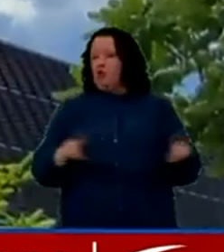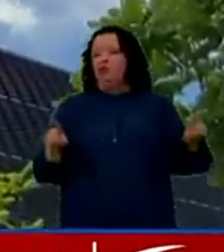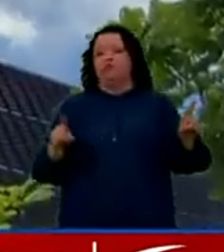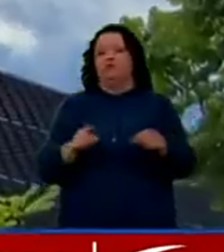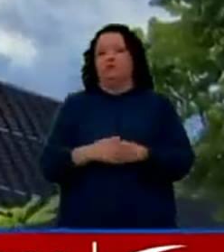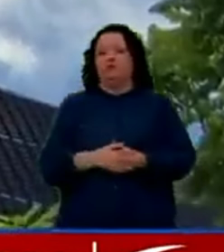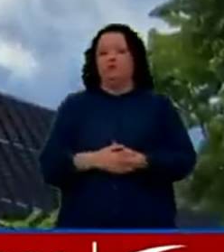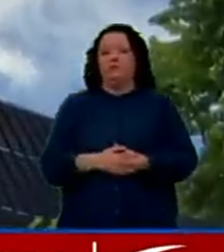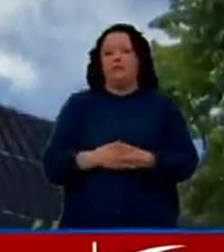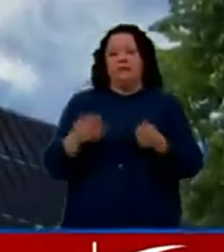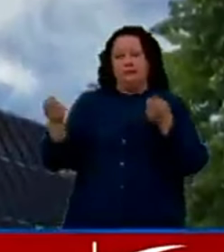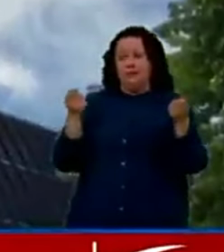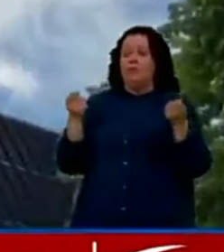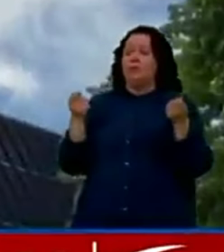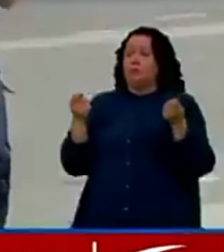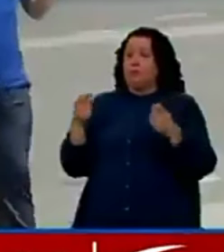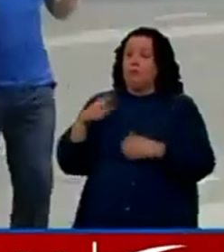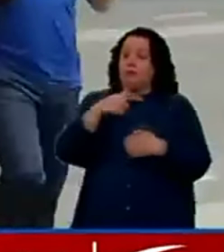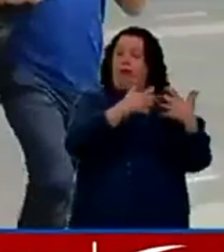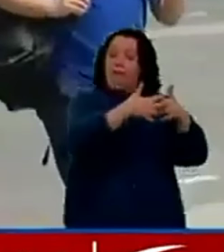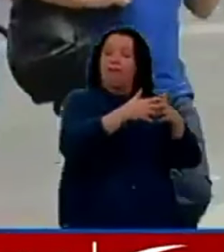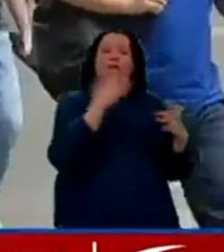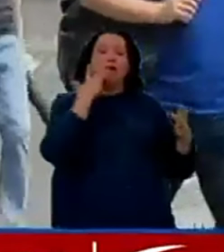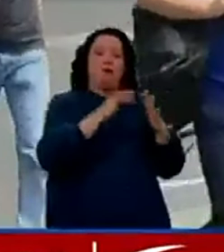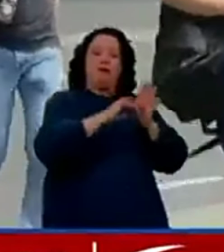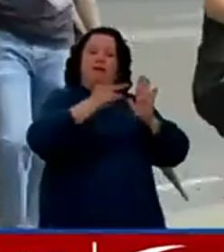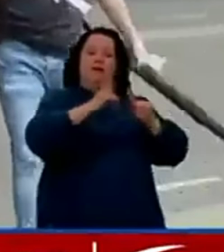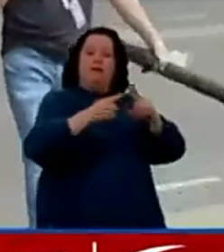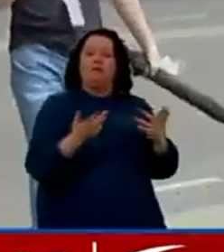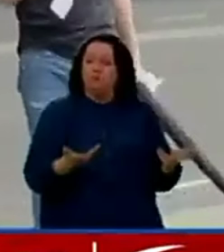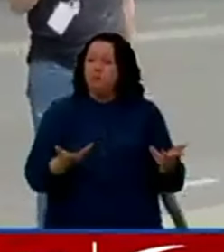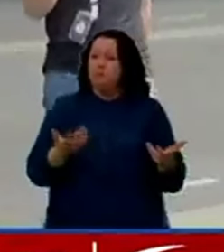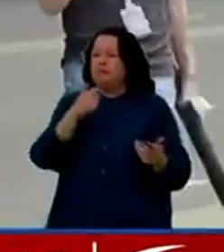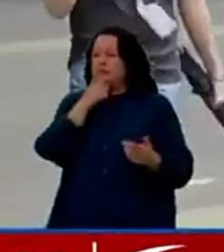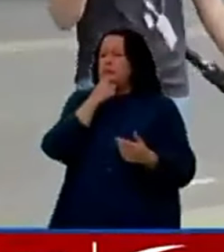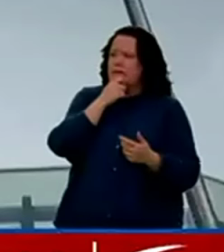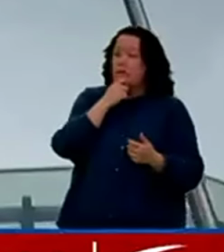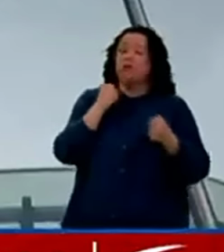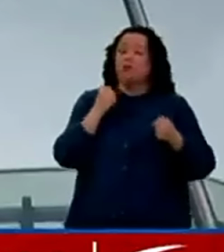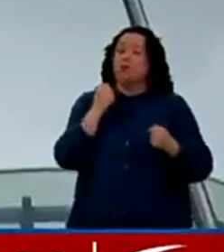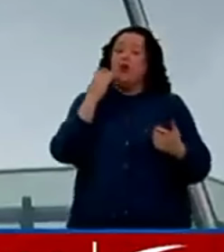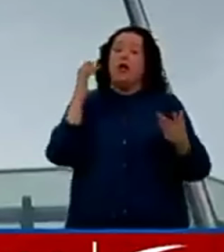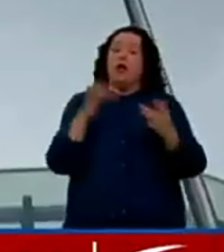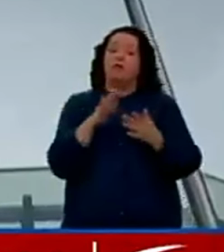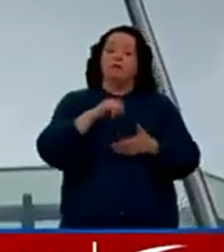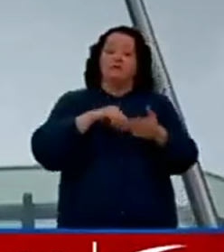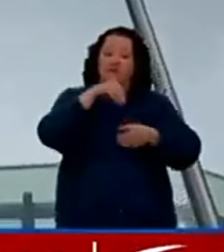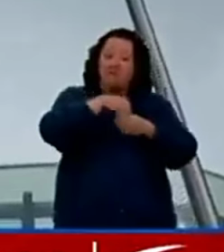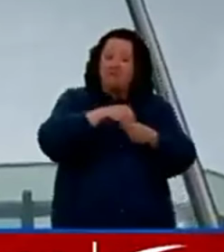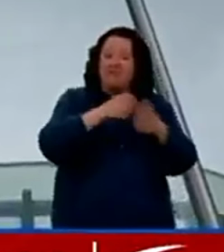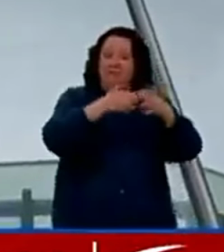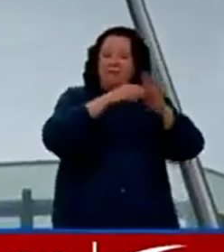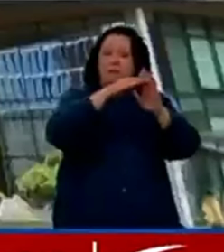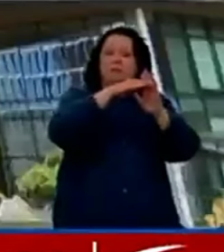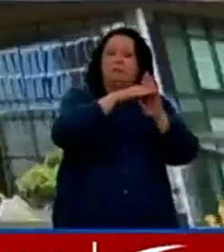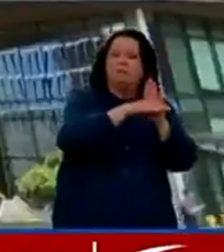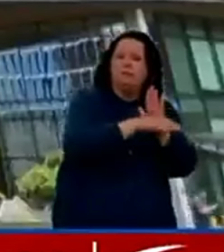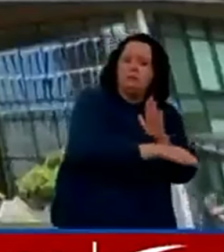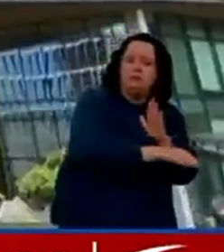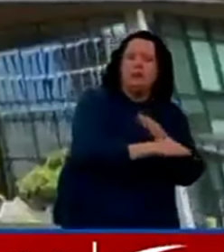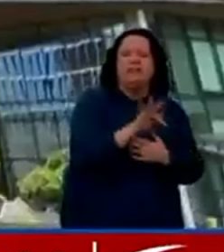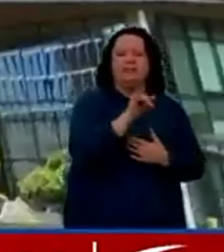La movida es un duro revés para las empresas del sector tecnológico, provocando una dura caída en sus acciones. Las de Tencent,